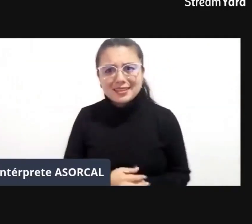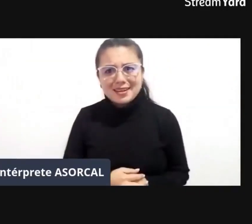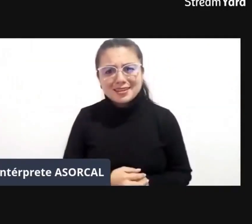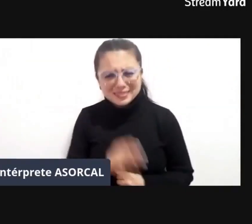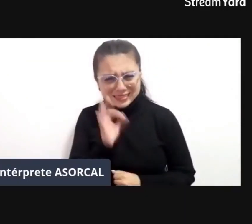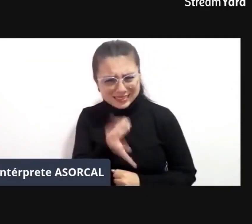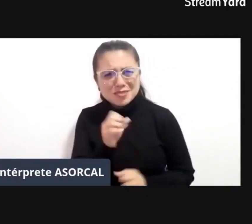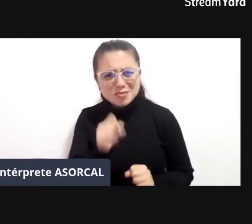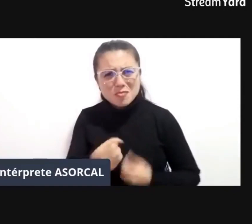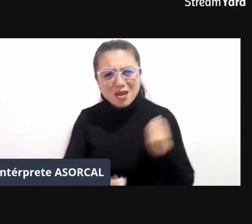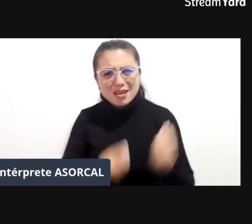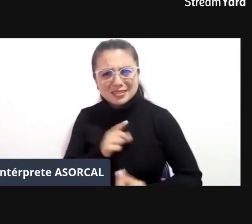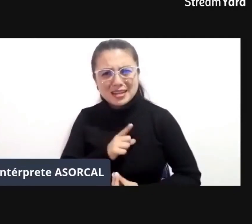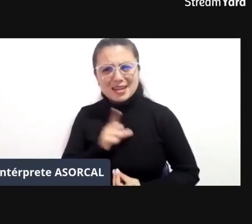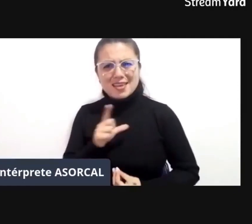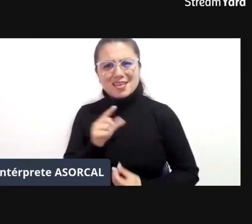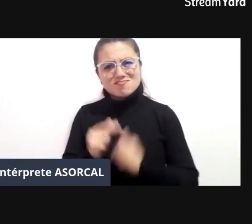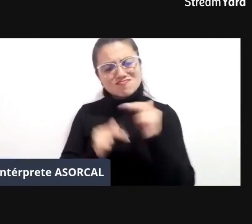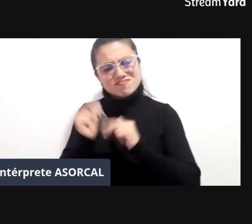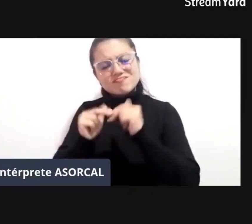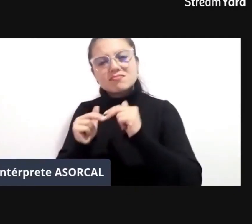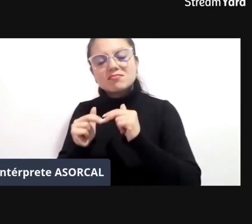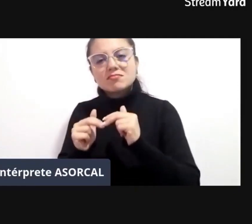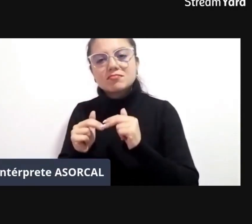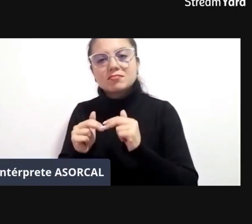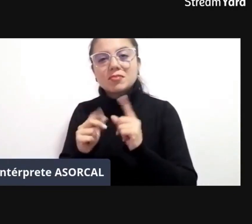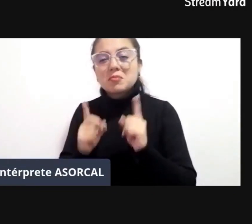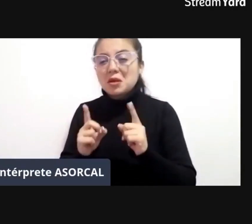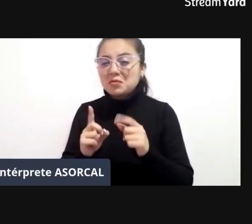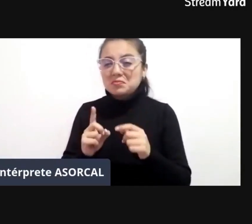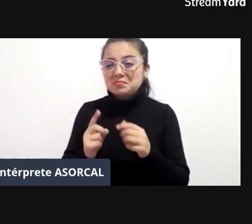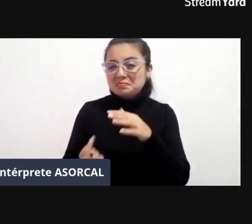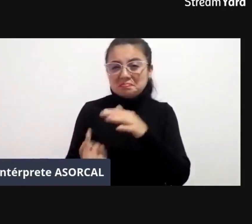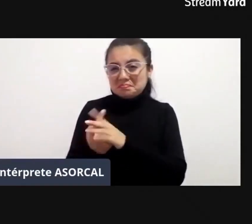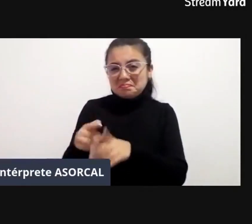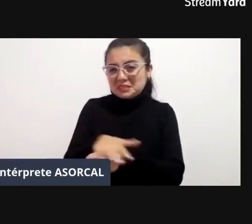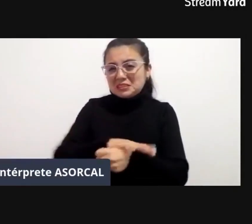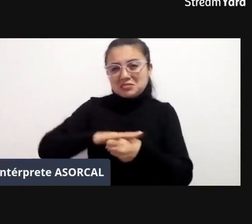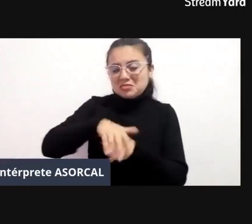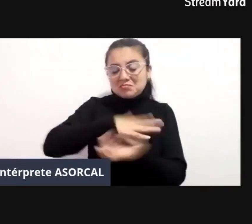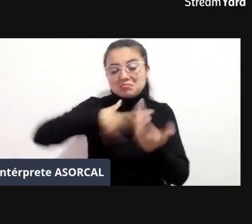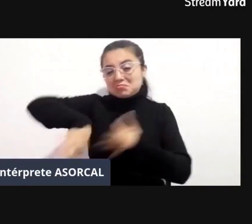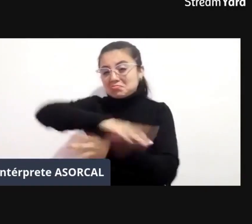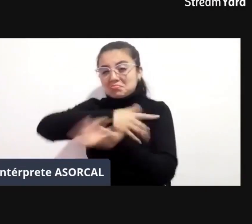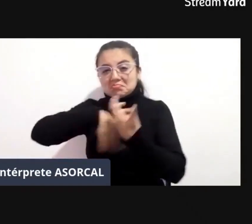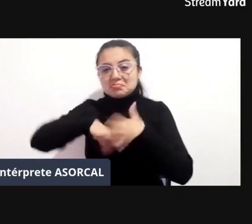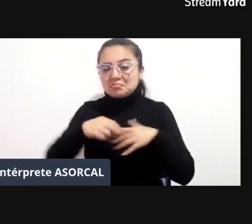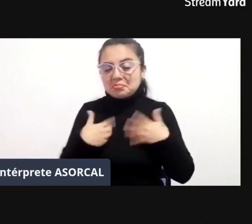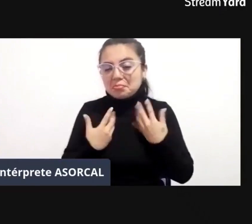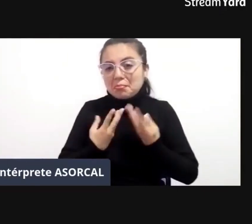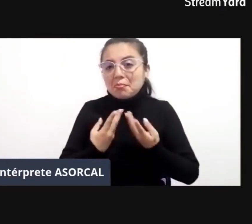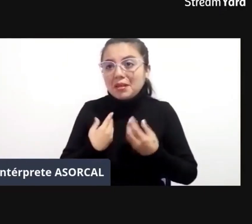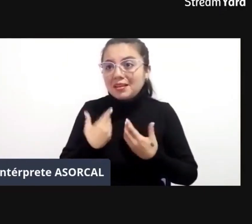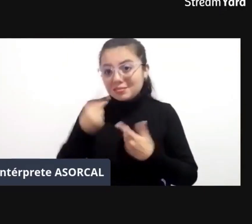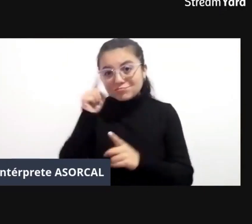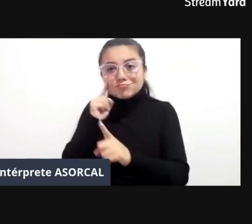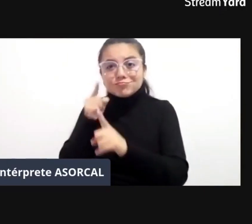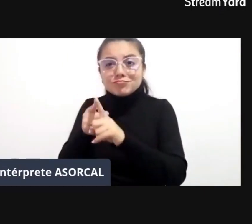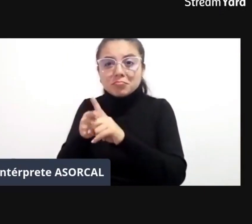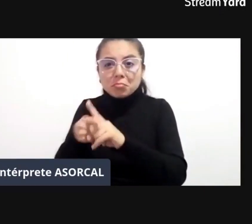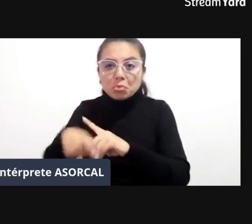tiempos. El torbellino de los acontecimientos terminó por anular esos intentos. Los partidos